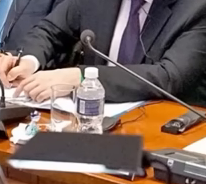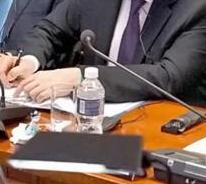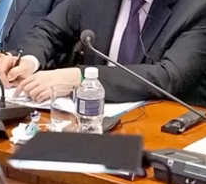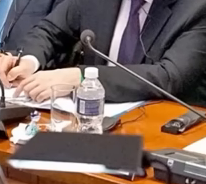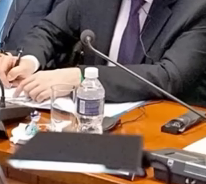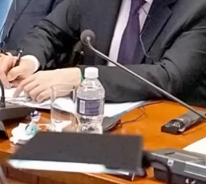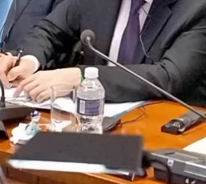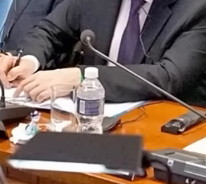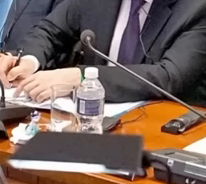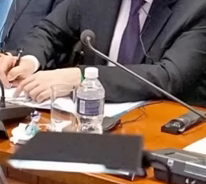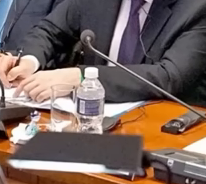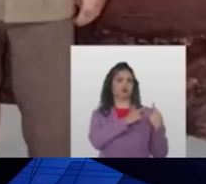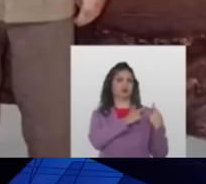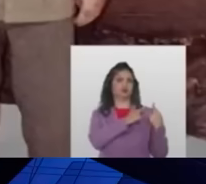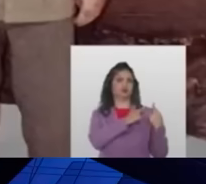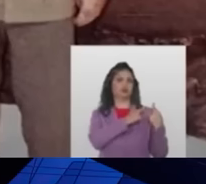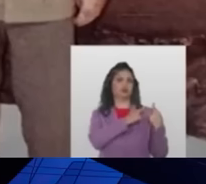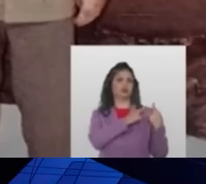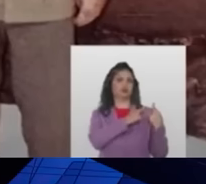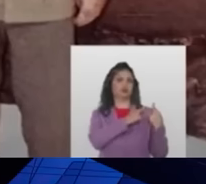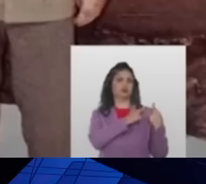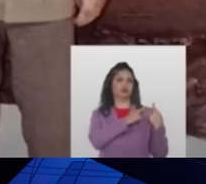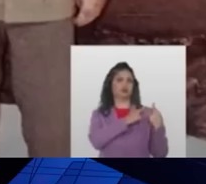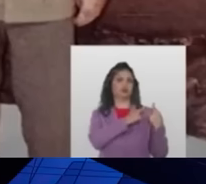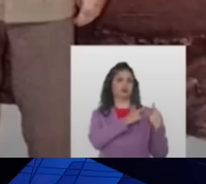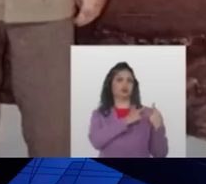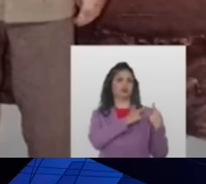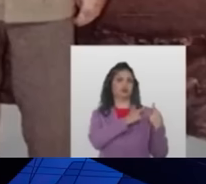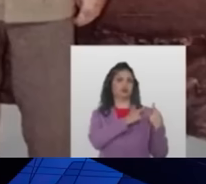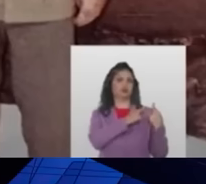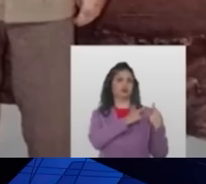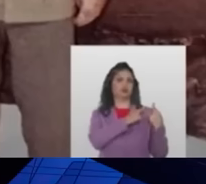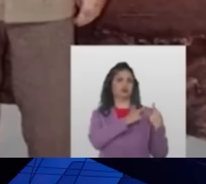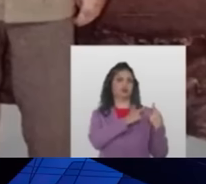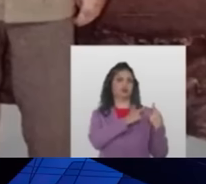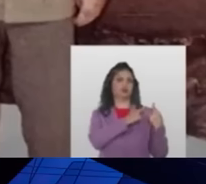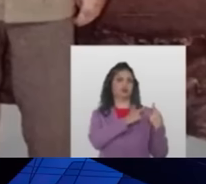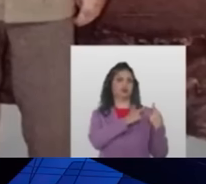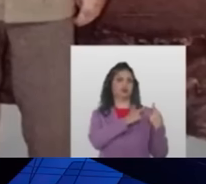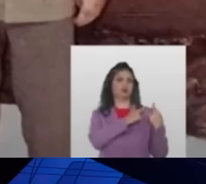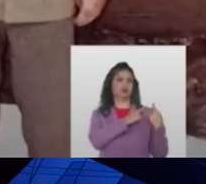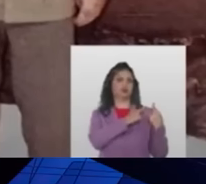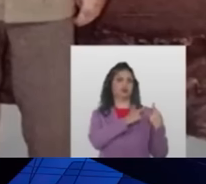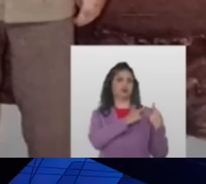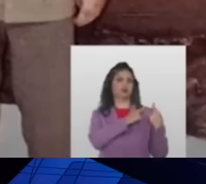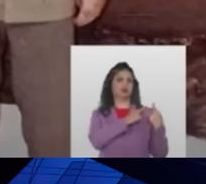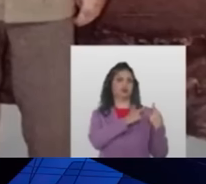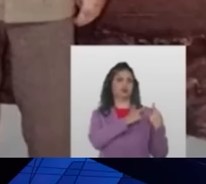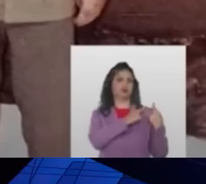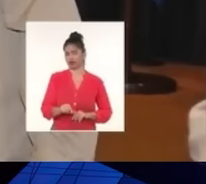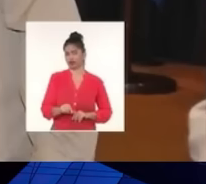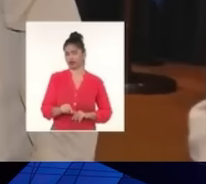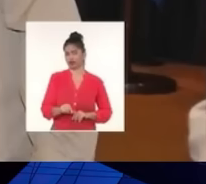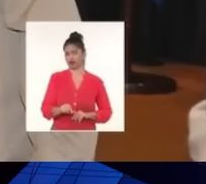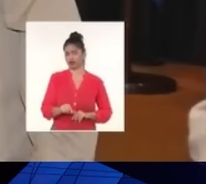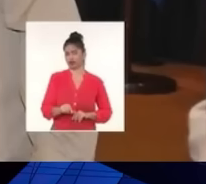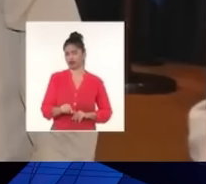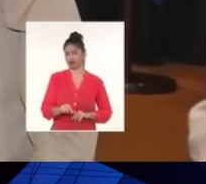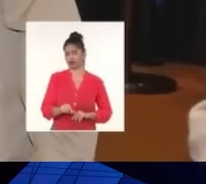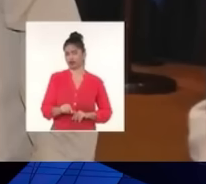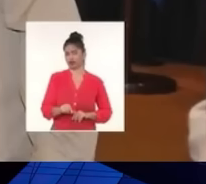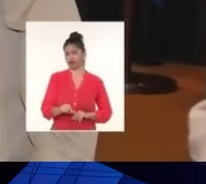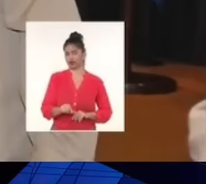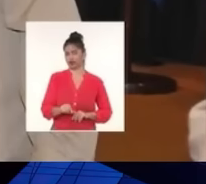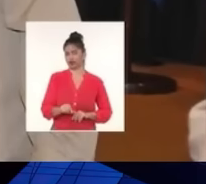general, alguien que estaba bien vinculado con Raúl Castro. Sabíamos de que esto podía llegar a pasar en Cuba porque la crisis